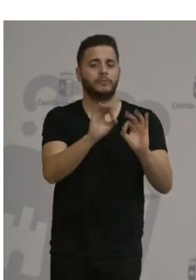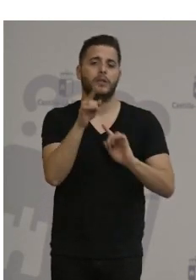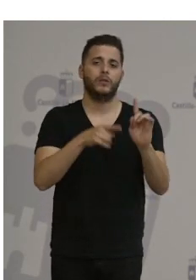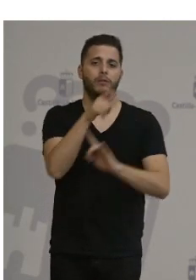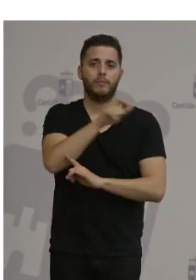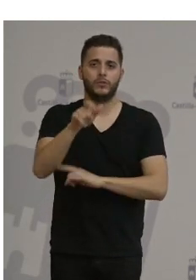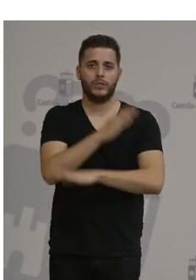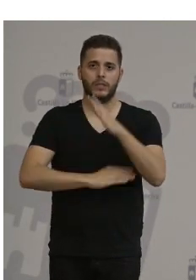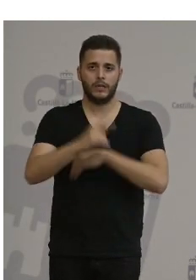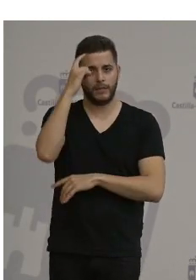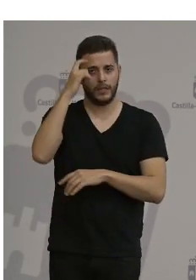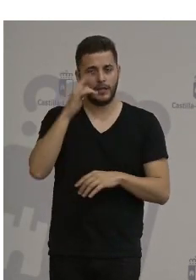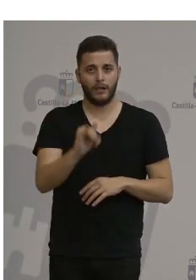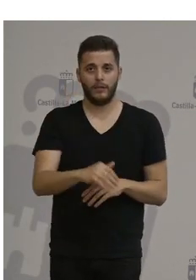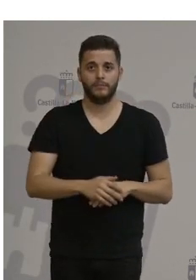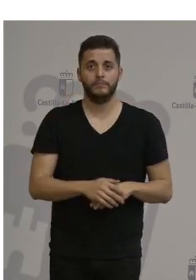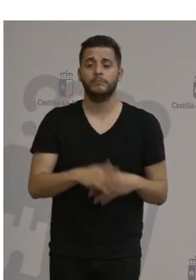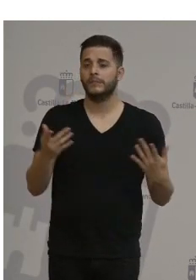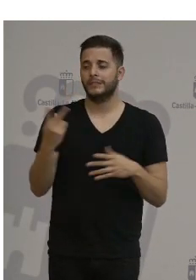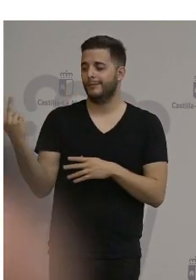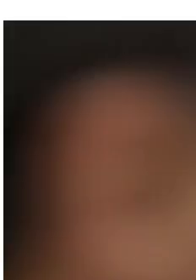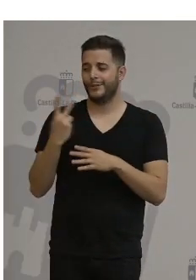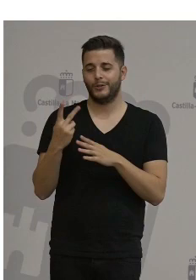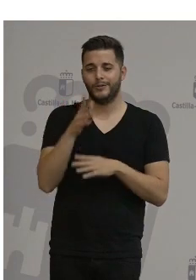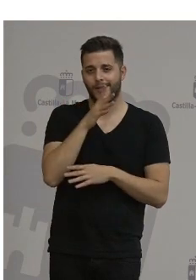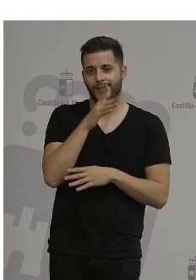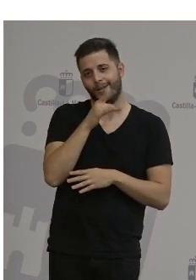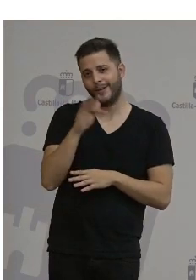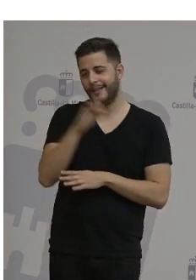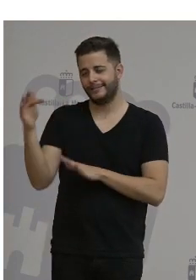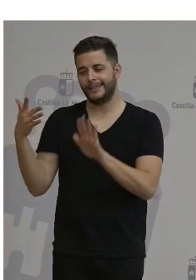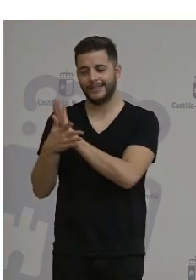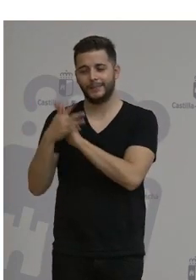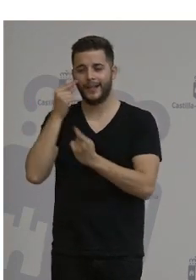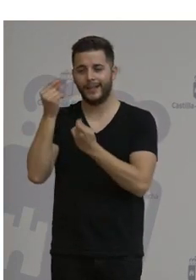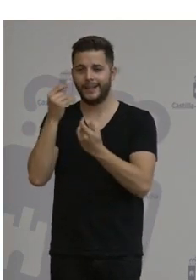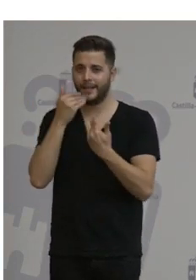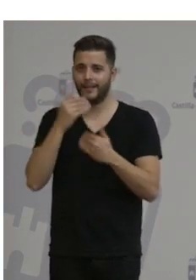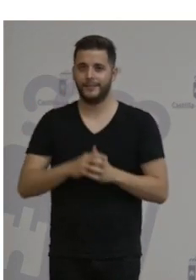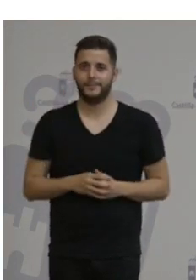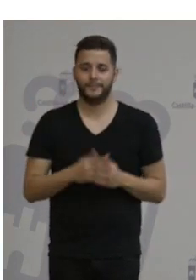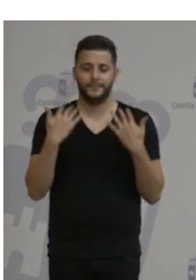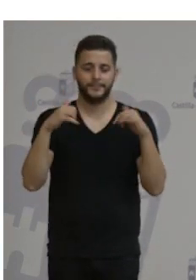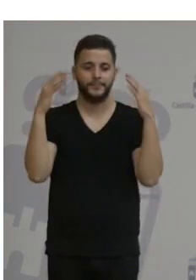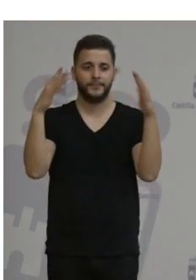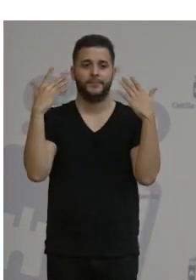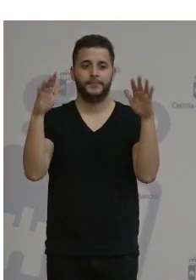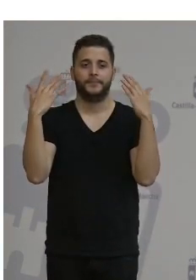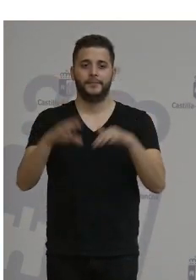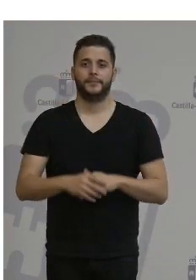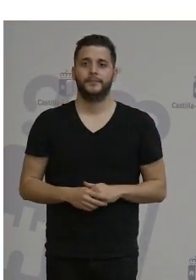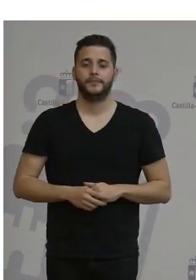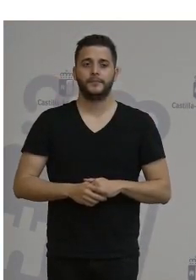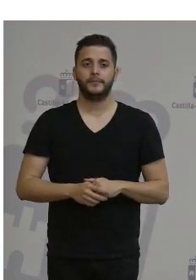con discapacidad intelectual. Pero, bueno, ellas os lo explican con todo detalle. Muchas gracias. Aplausos